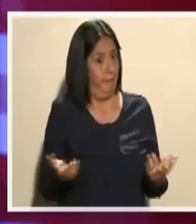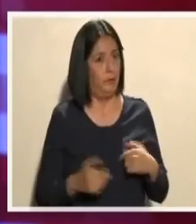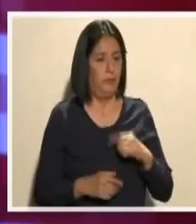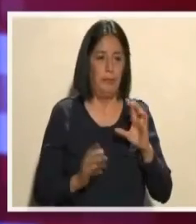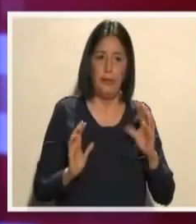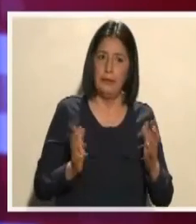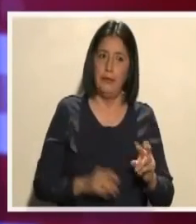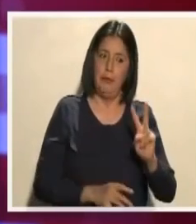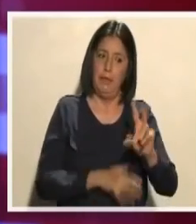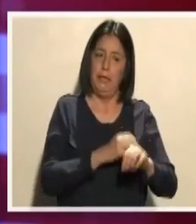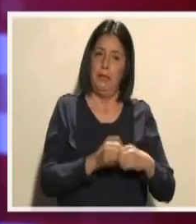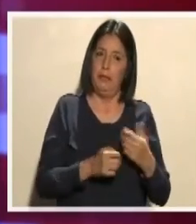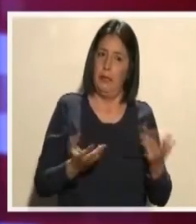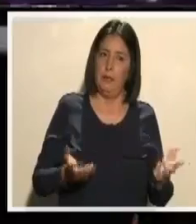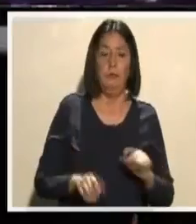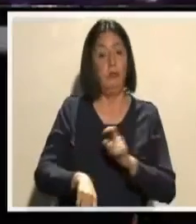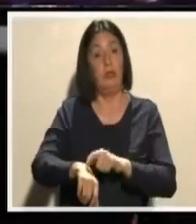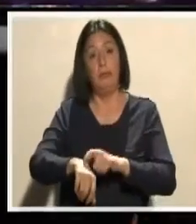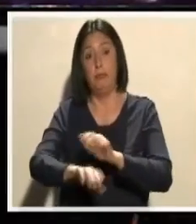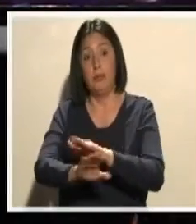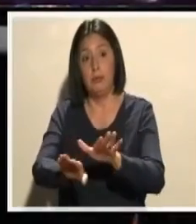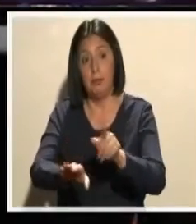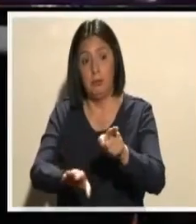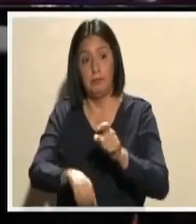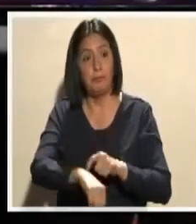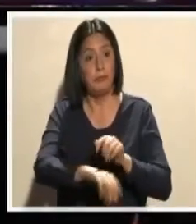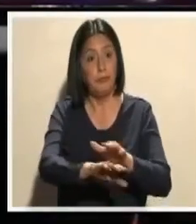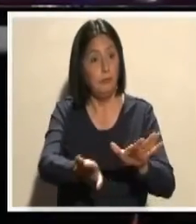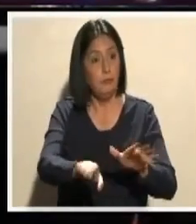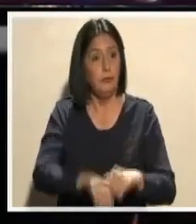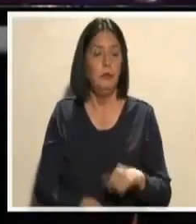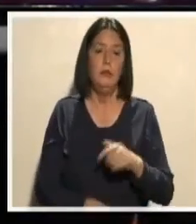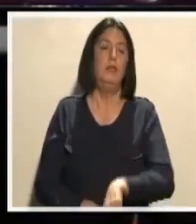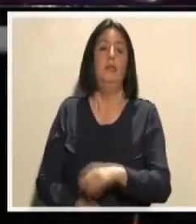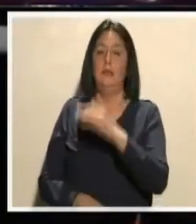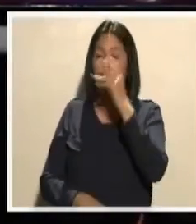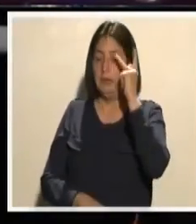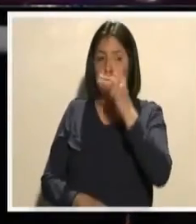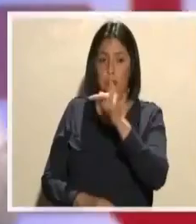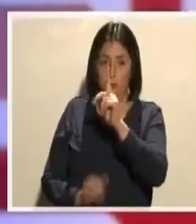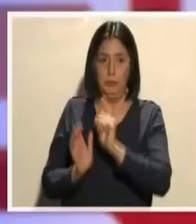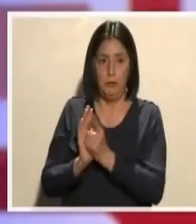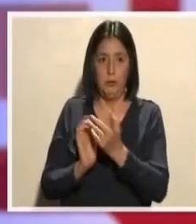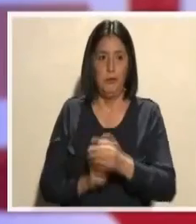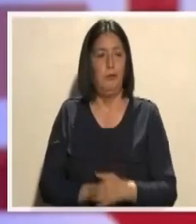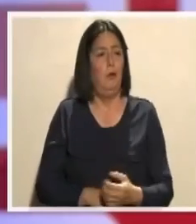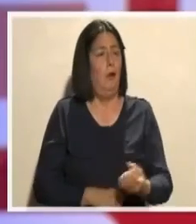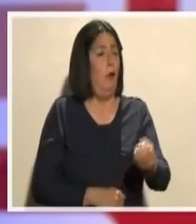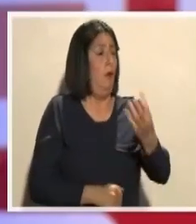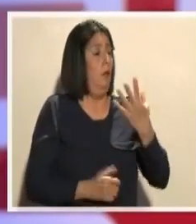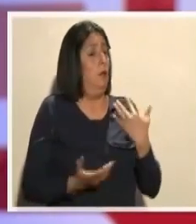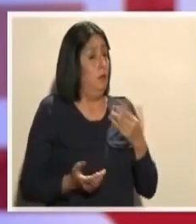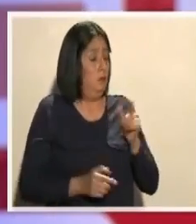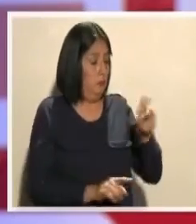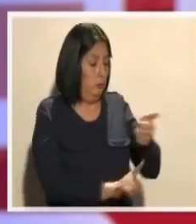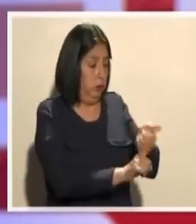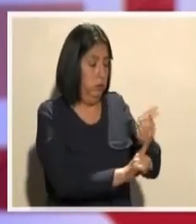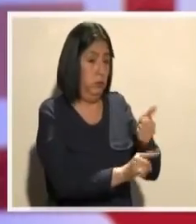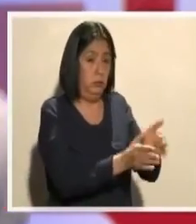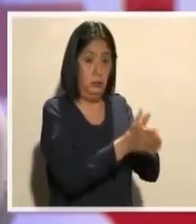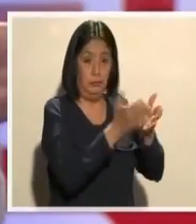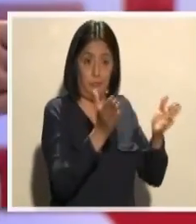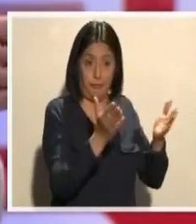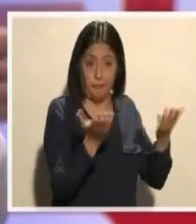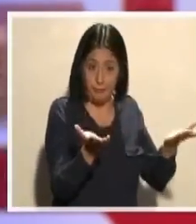para 20 años de experiencia política. Se acabó el tiempo, señora Fujimori, un minuto. Como dice ese propio diario, la